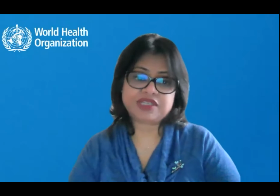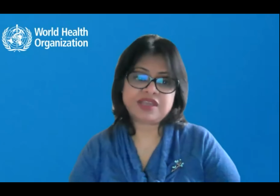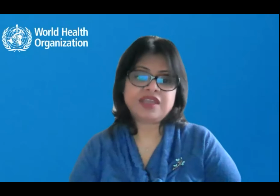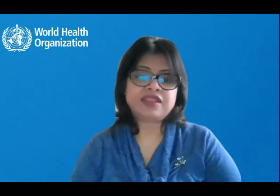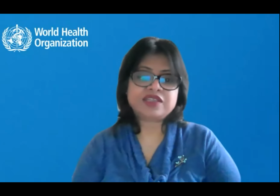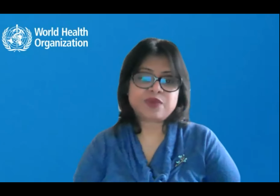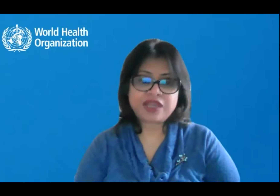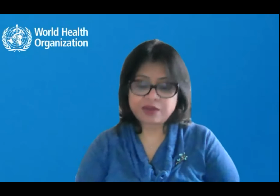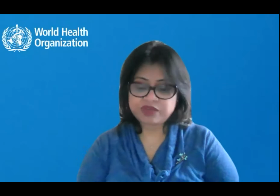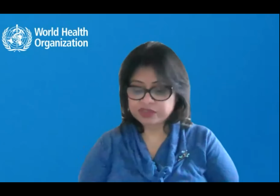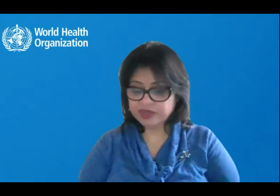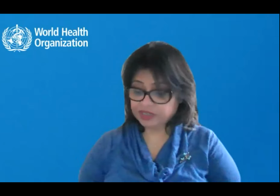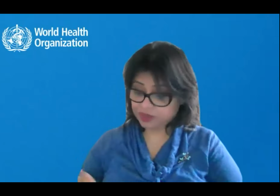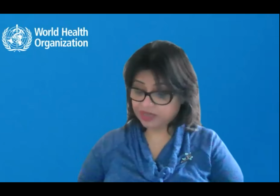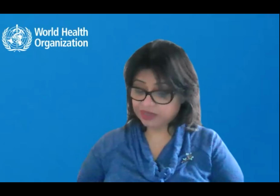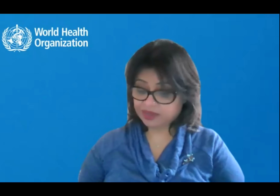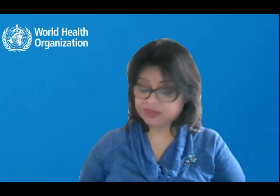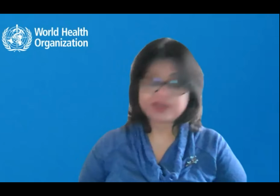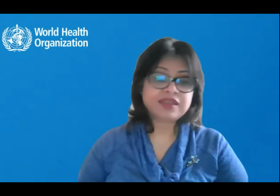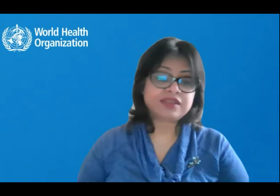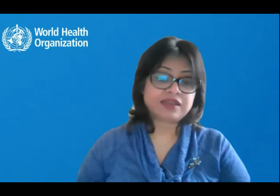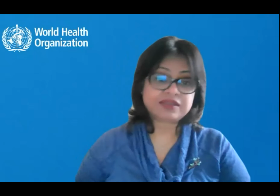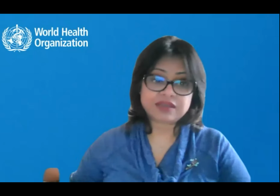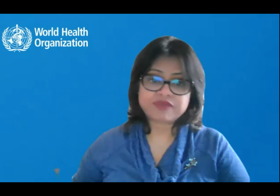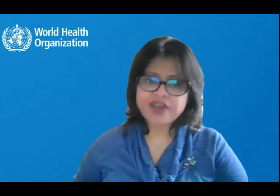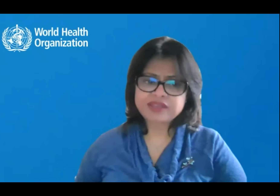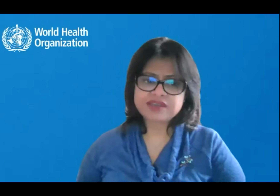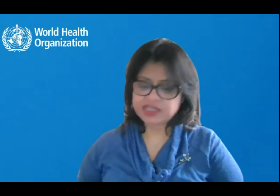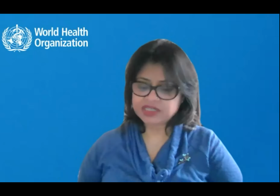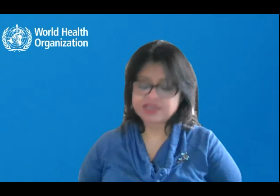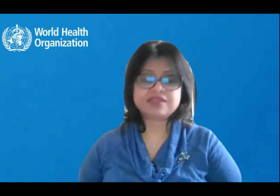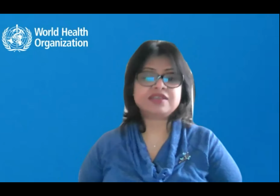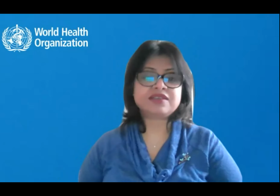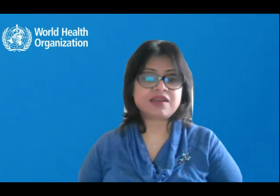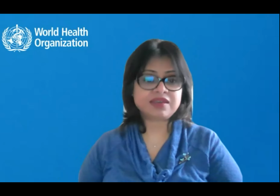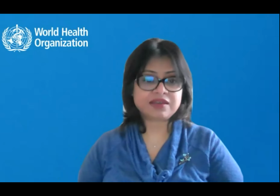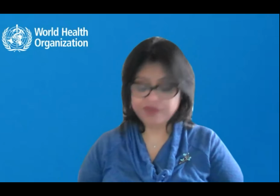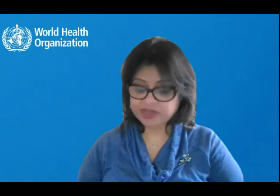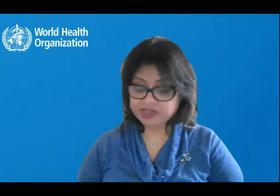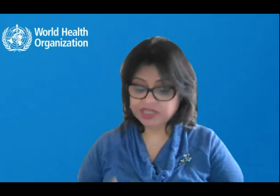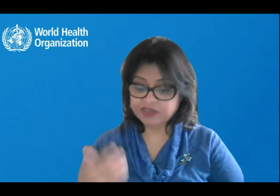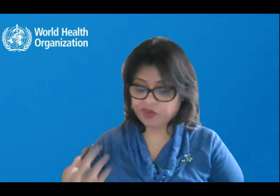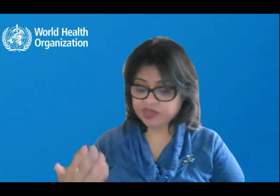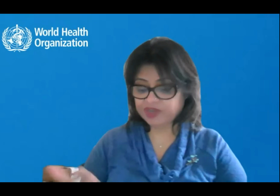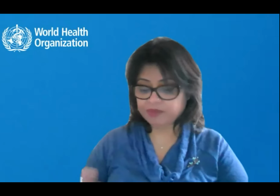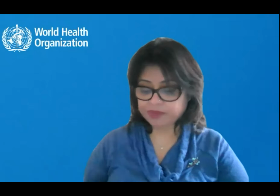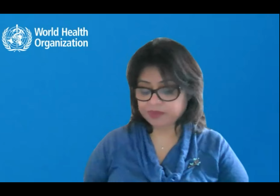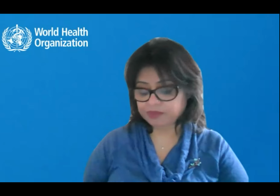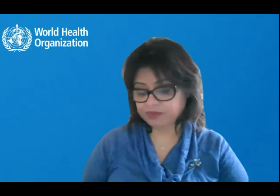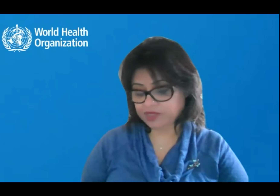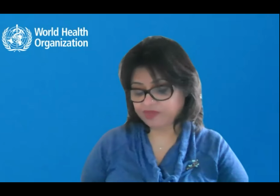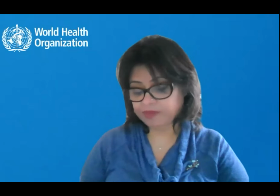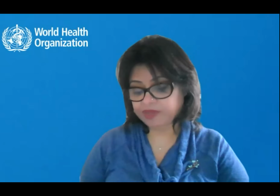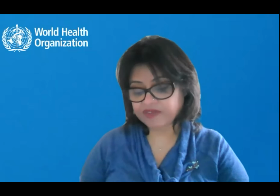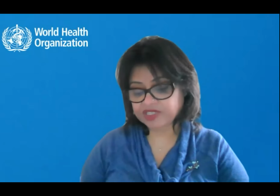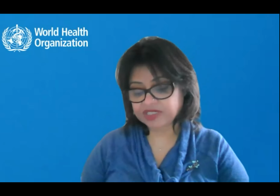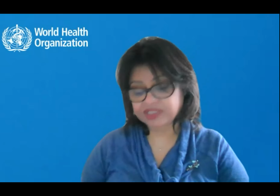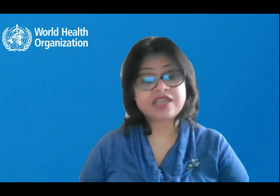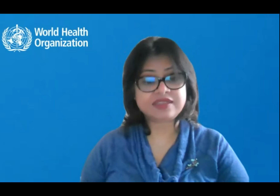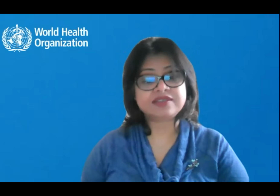que construya resiliencia a pandemias futuras. Por eso me gustaría resaltar que la